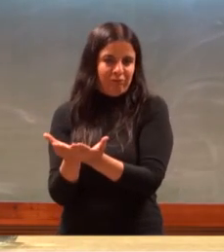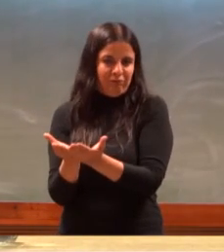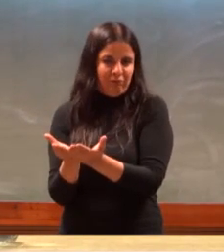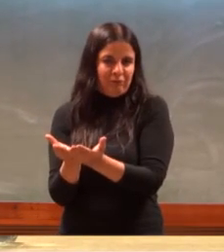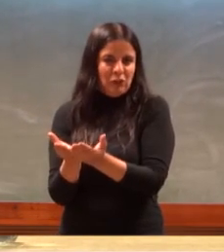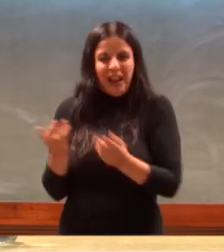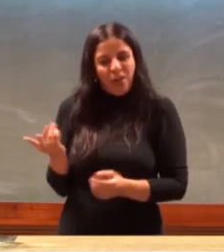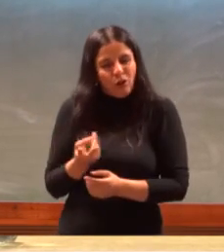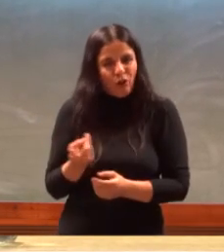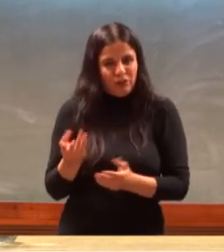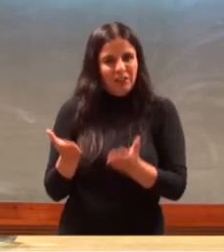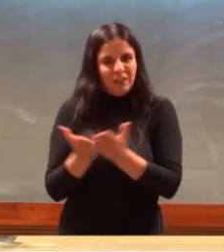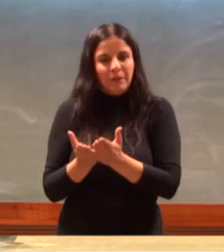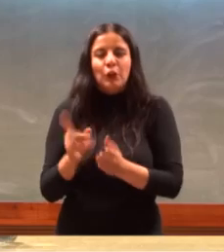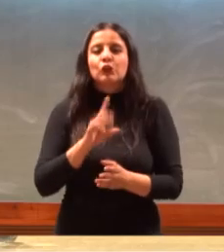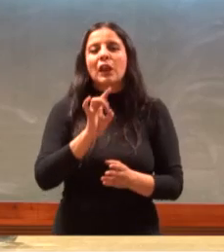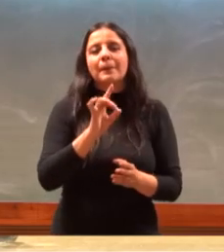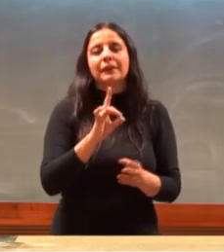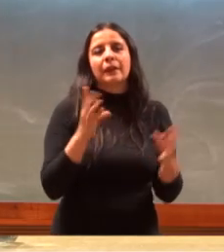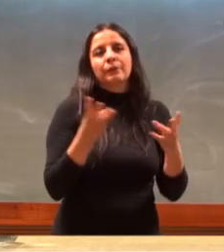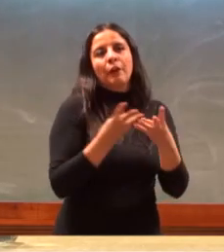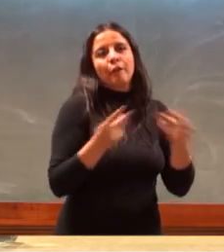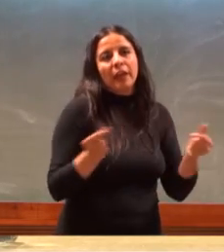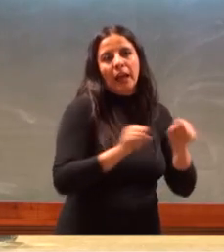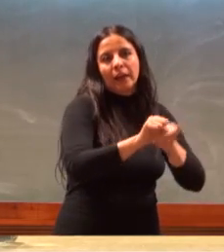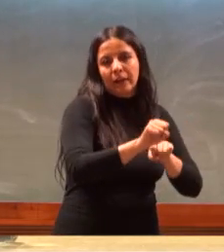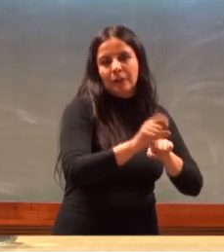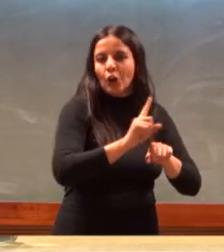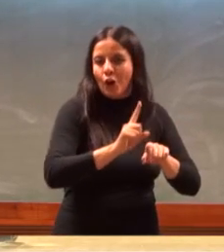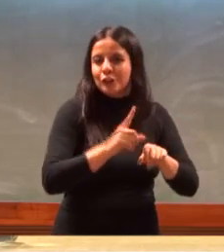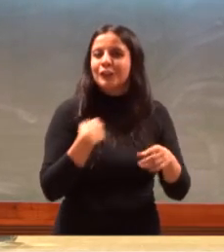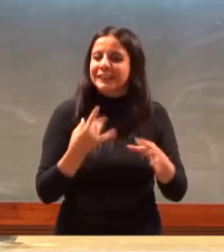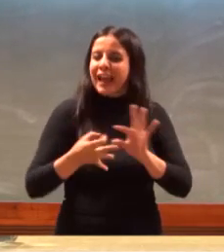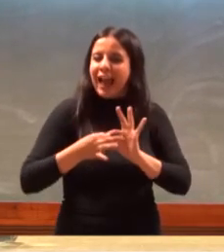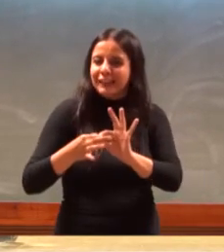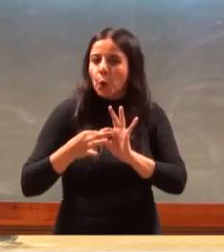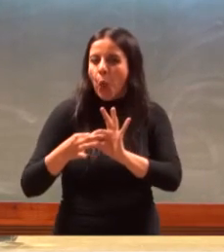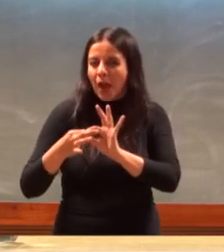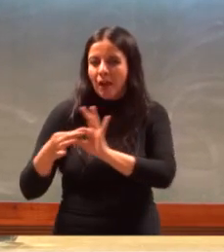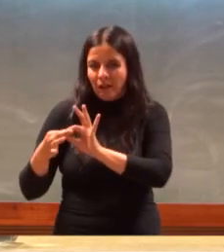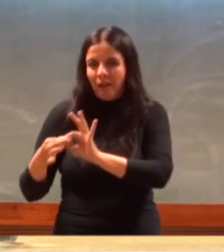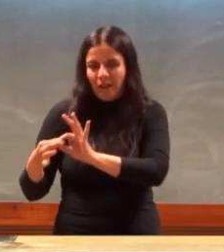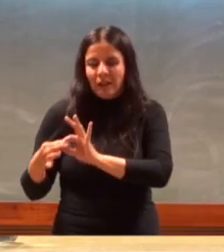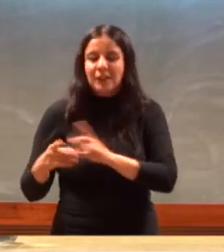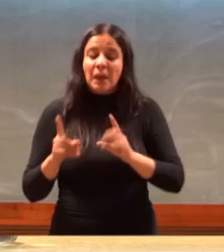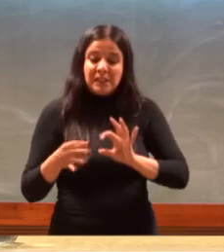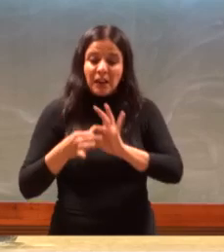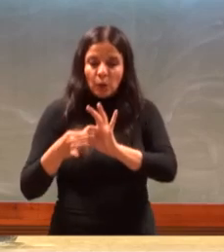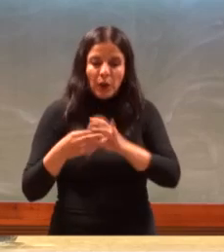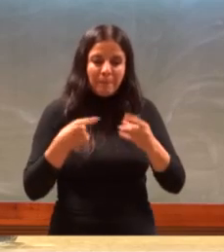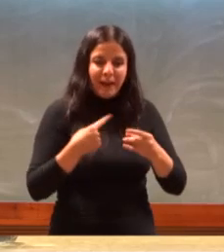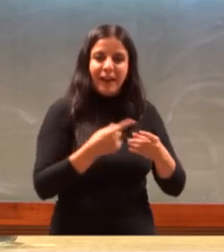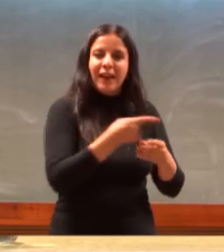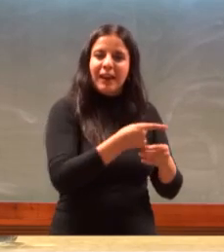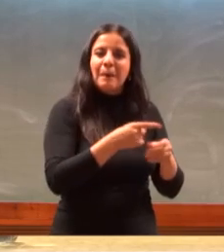términos de acreditación para las distintas carreras sino que se articulan con los distintos planes de estudio y con los objetos específicos de cada